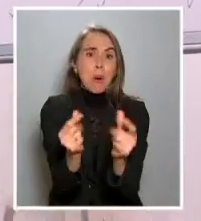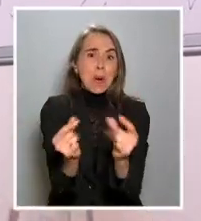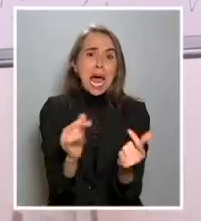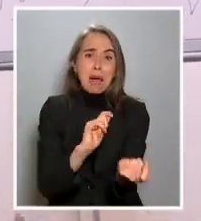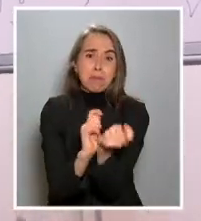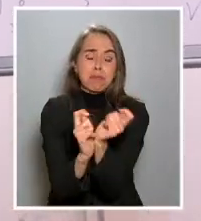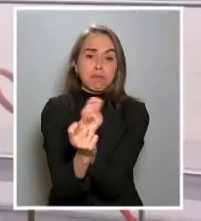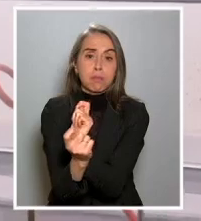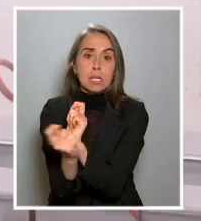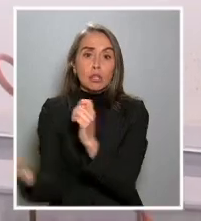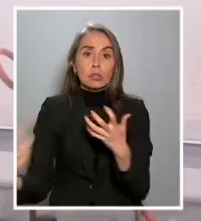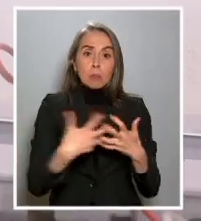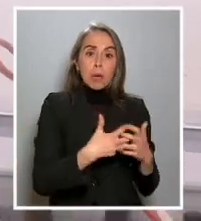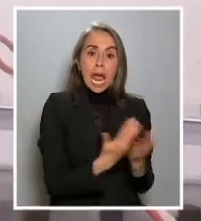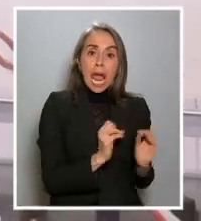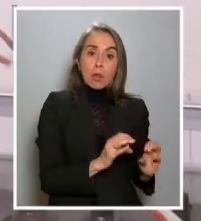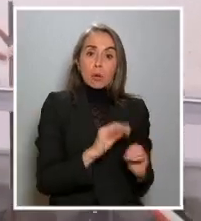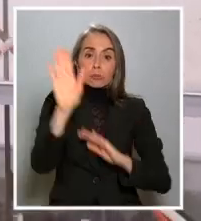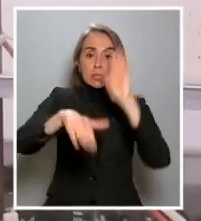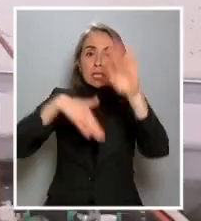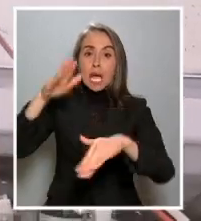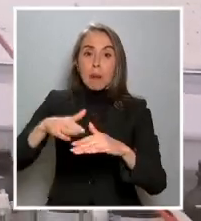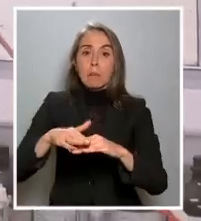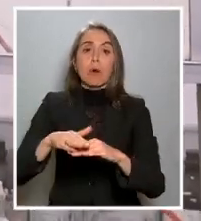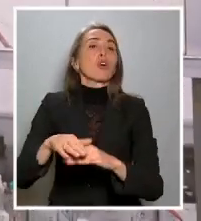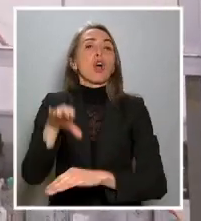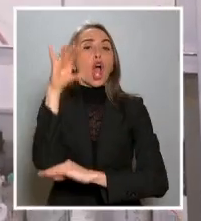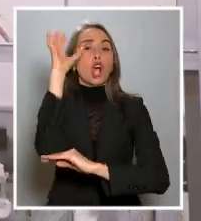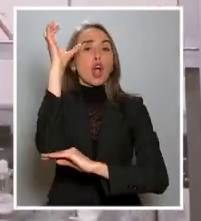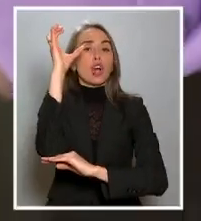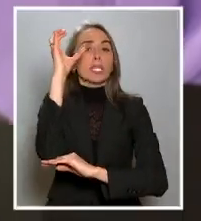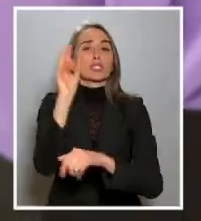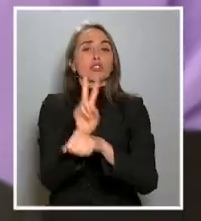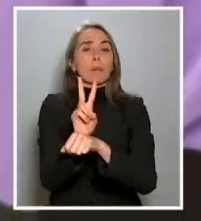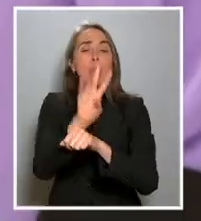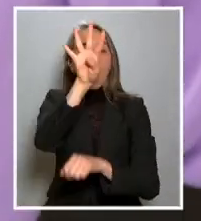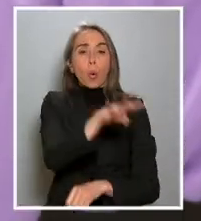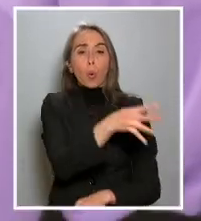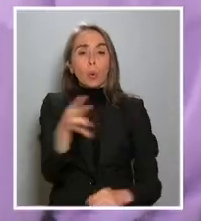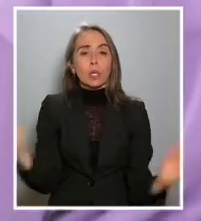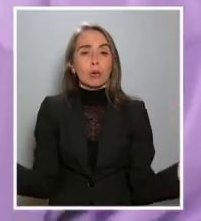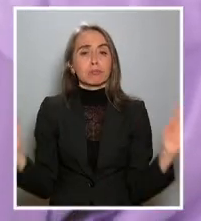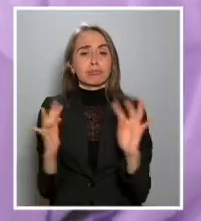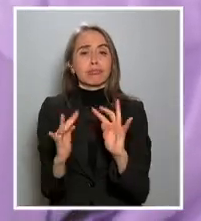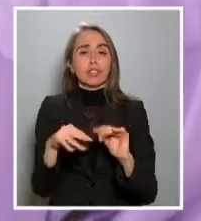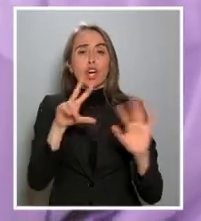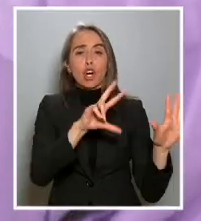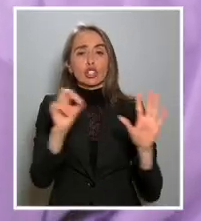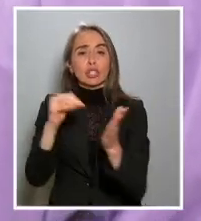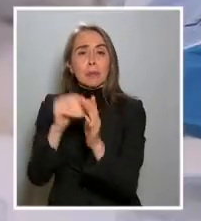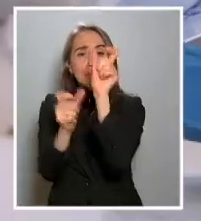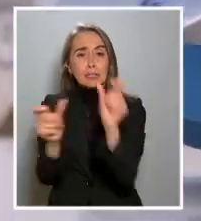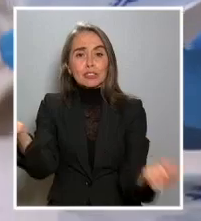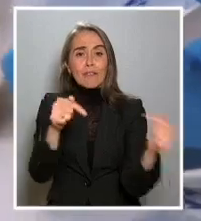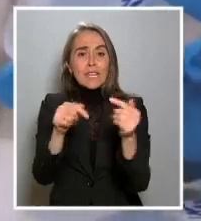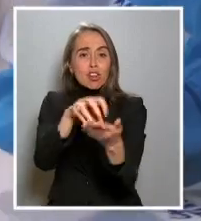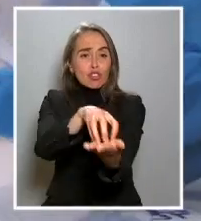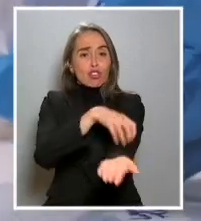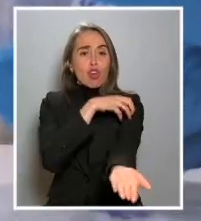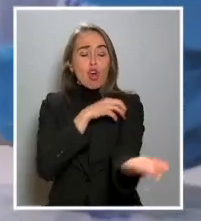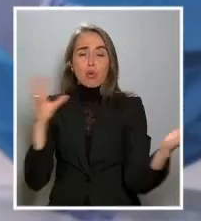vivimos. Es por ello que convocamos un congreso pedagógico y curricular en el que participaron más de 800.000 personas en todo el